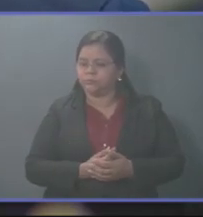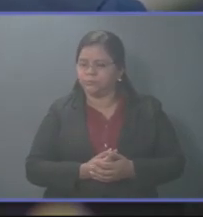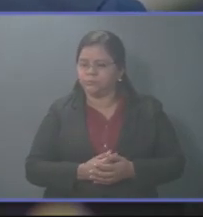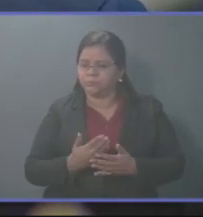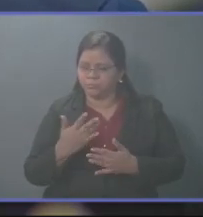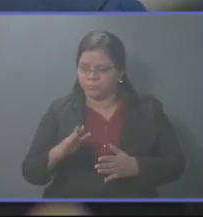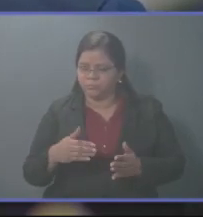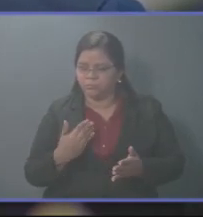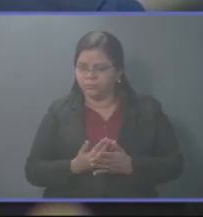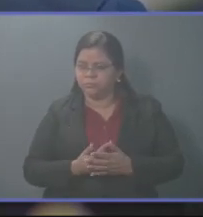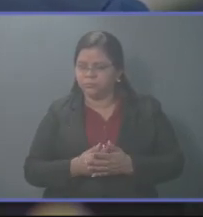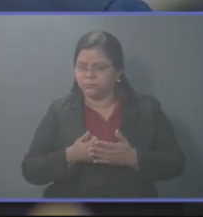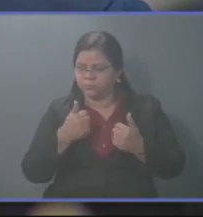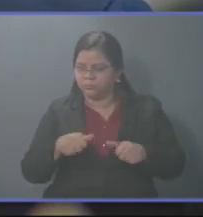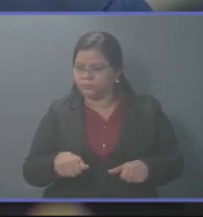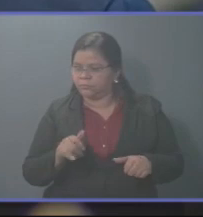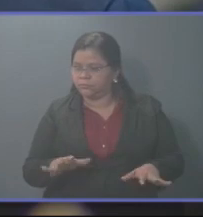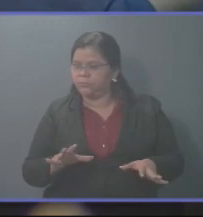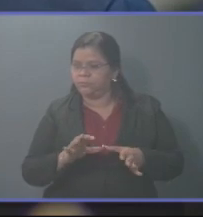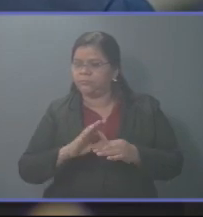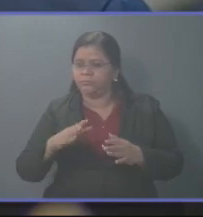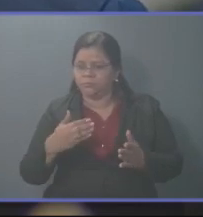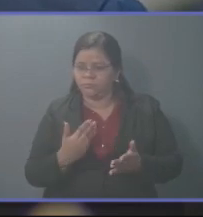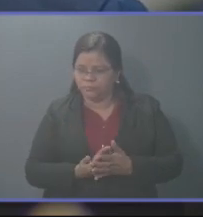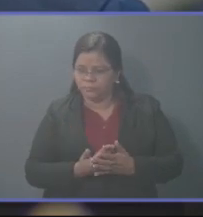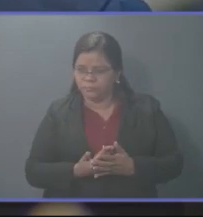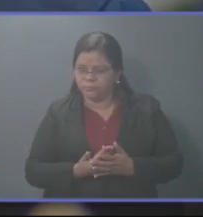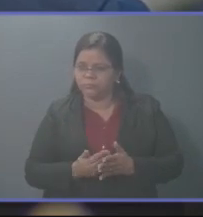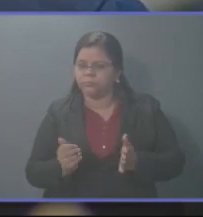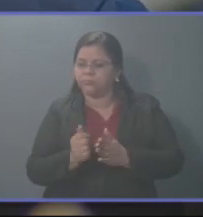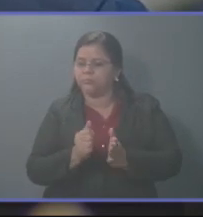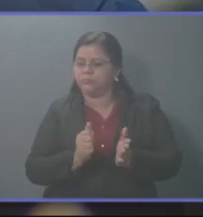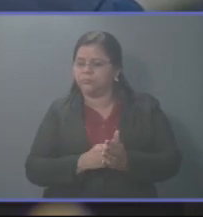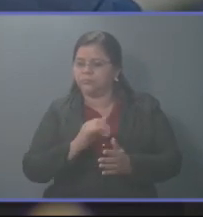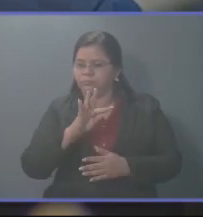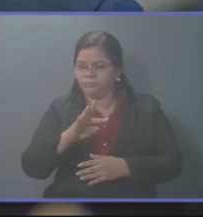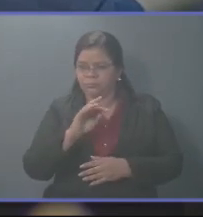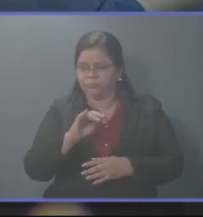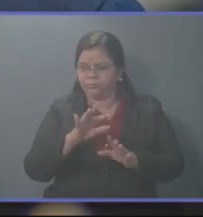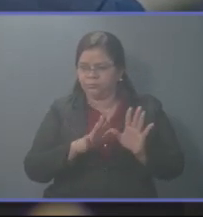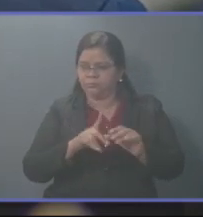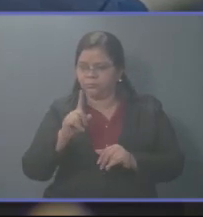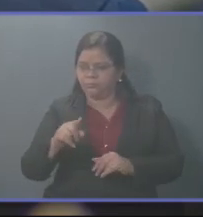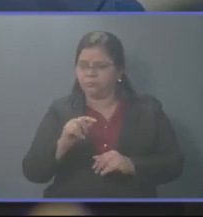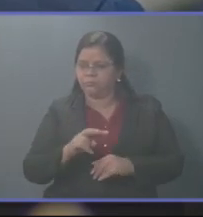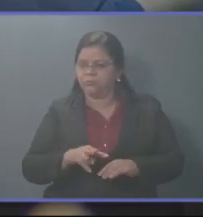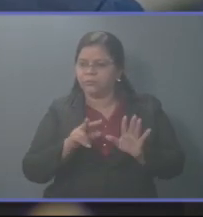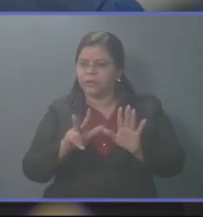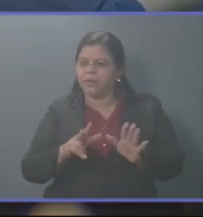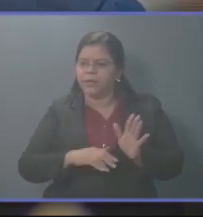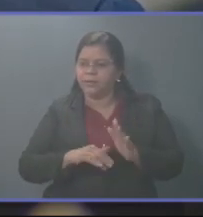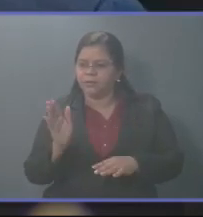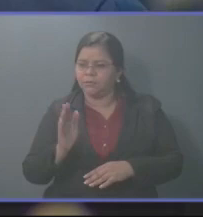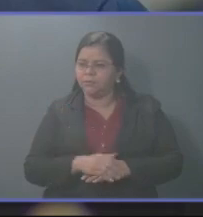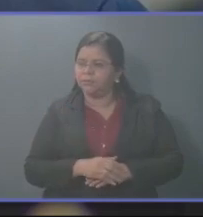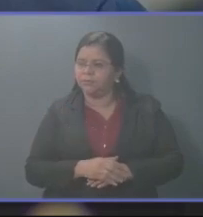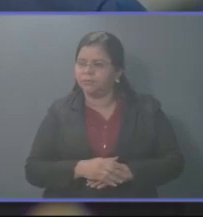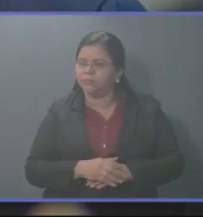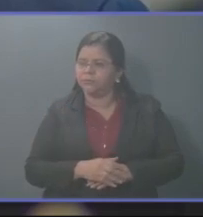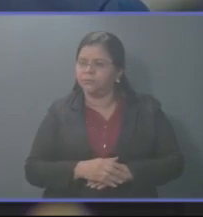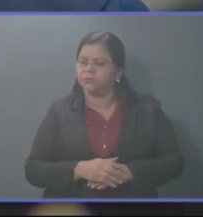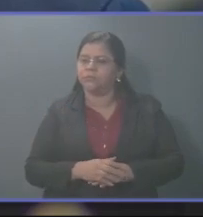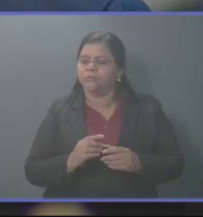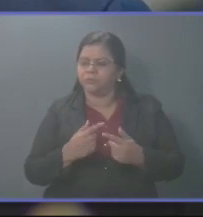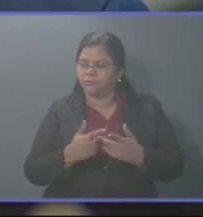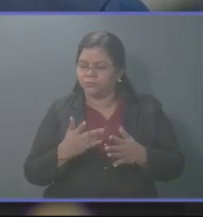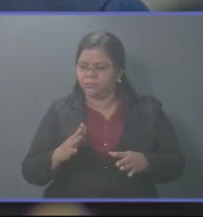del Presidente de la República al decreto legislativo número 491 de fecha 28 de noviembre del año 2019,